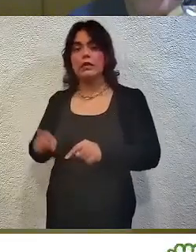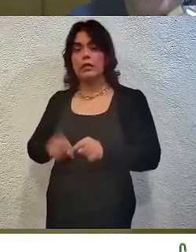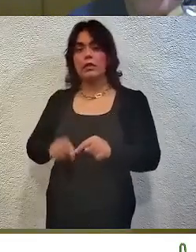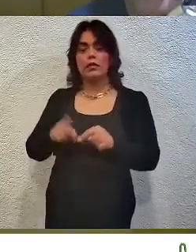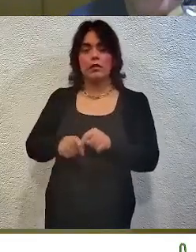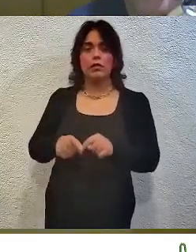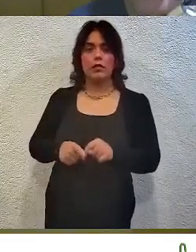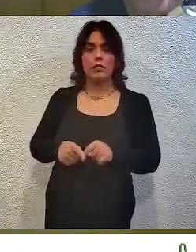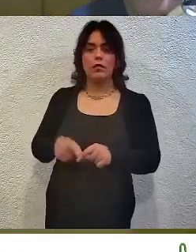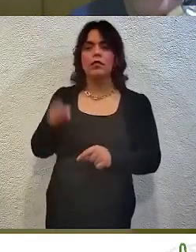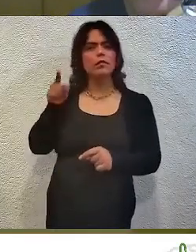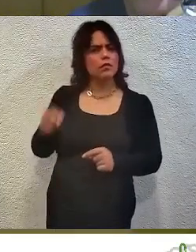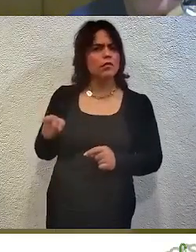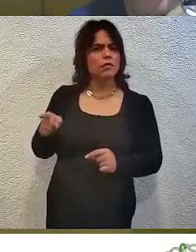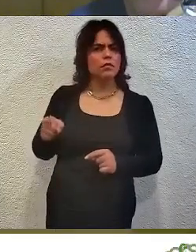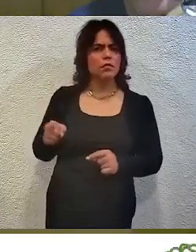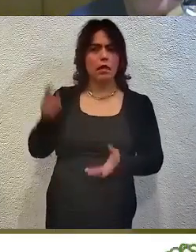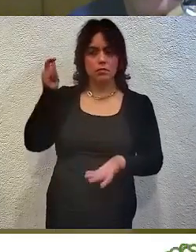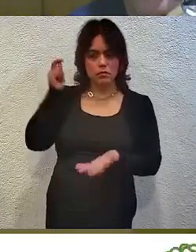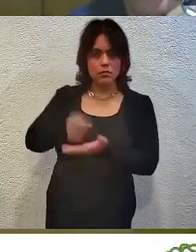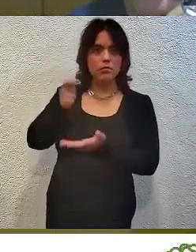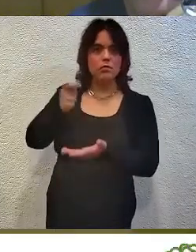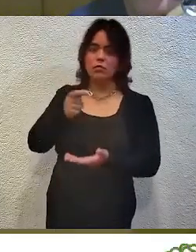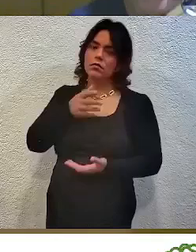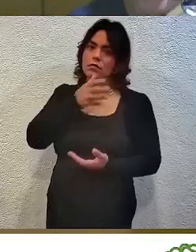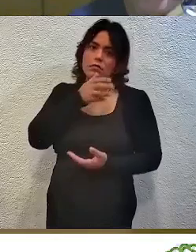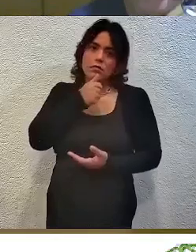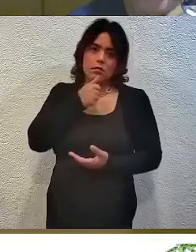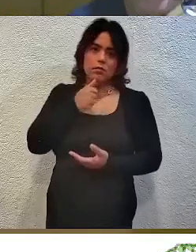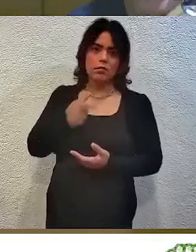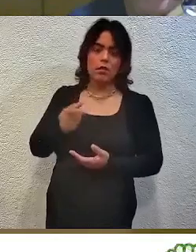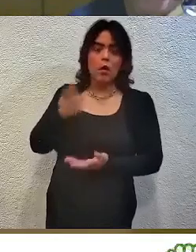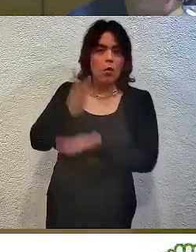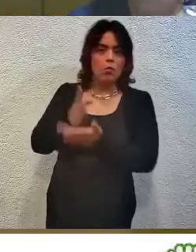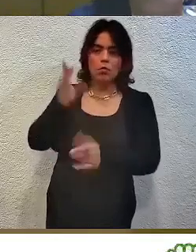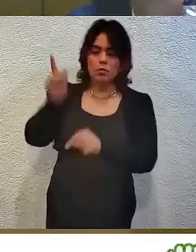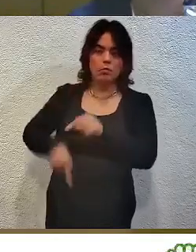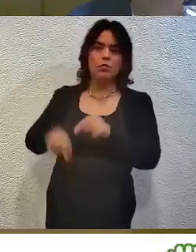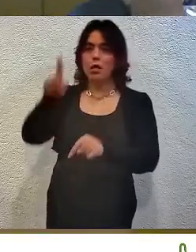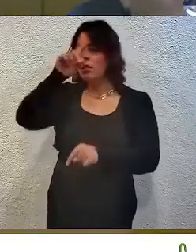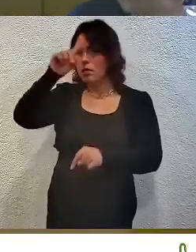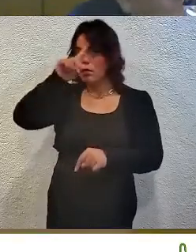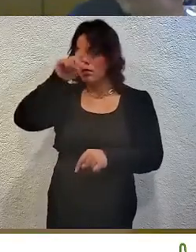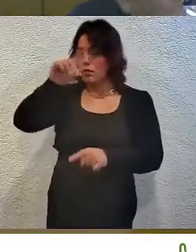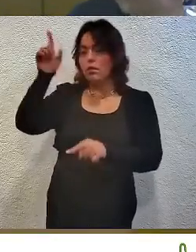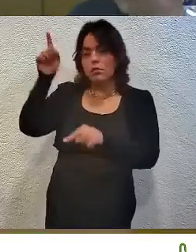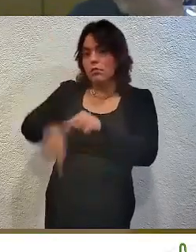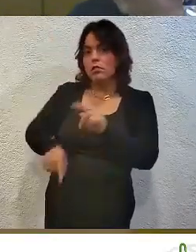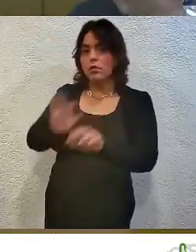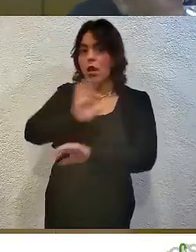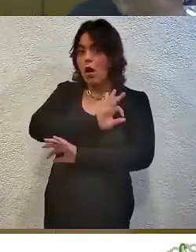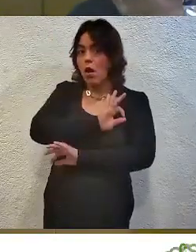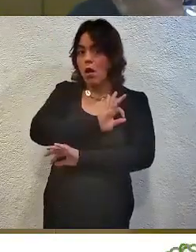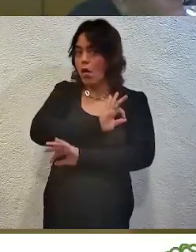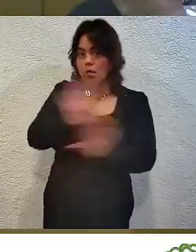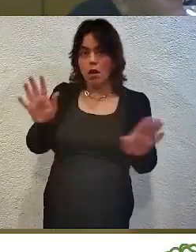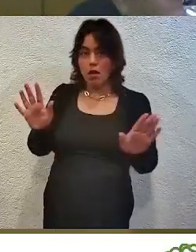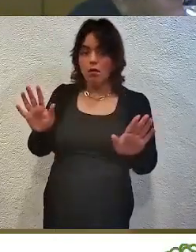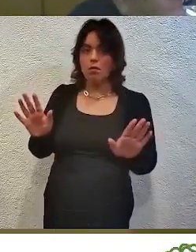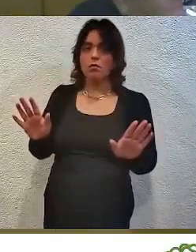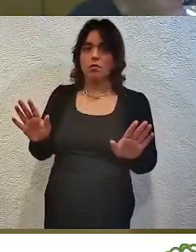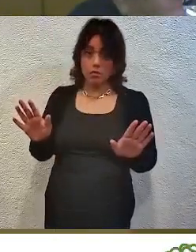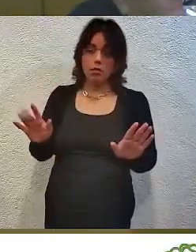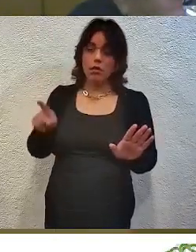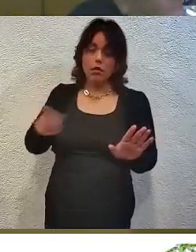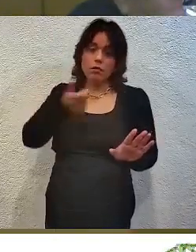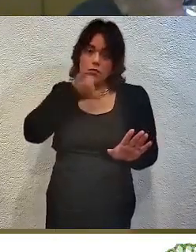por objeto ninguna otra sanción más que la de la remoción del consejero o consejera que haya incurrido en una